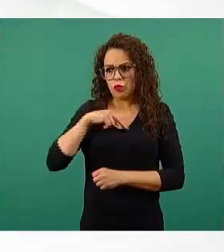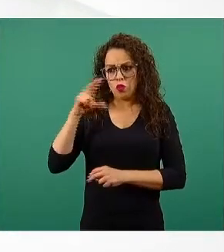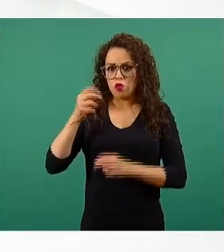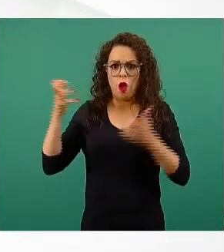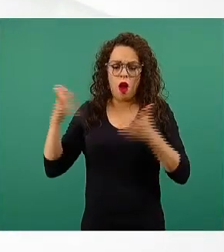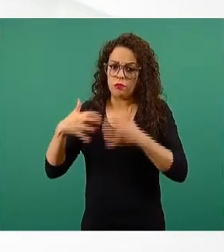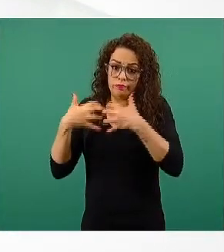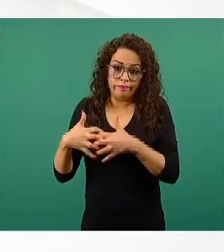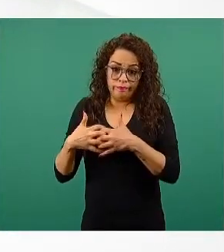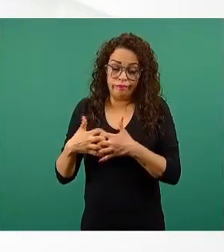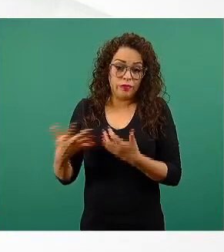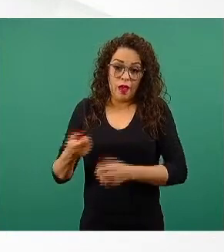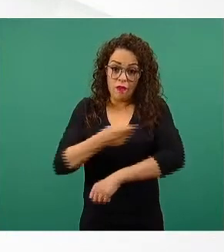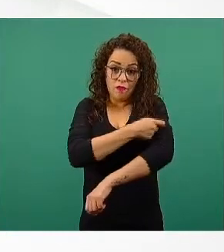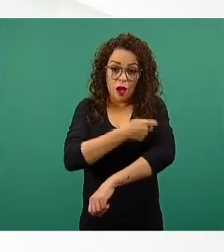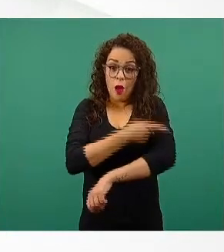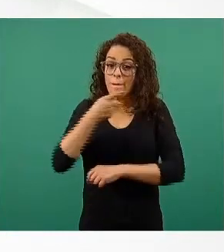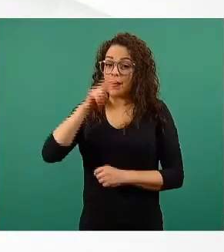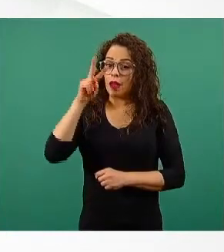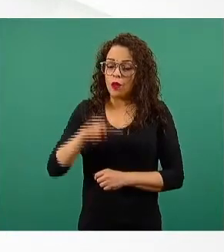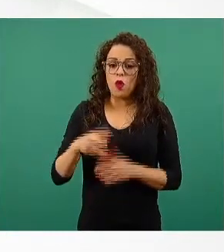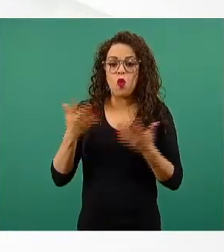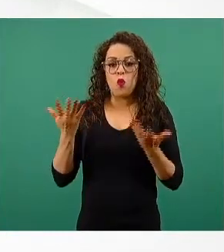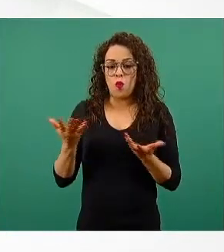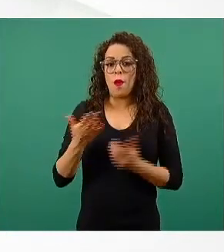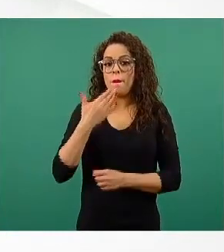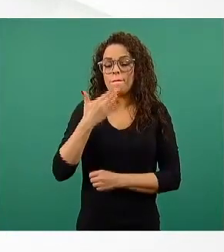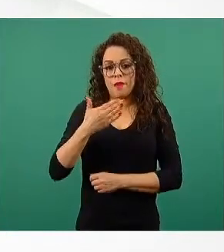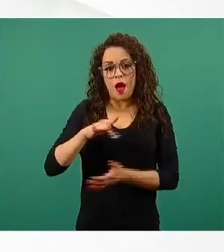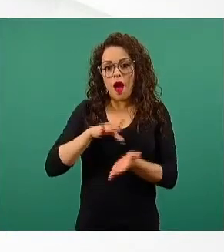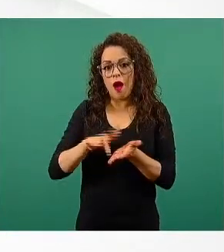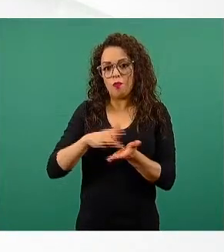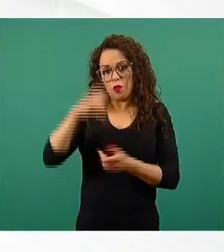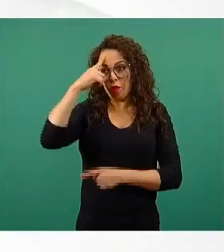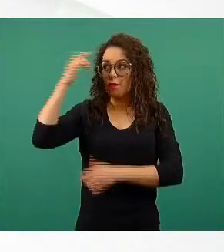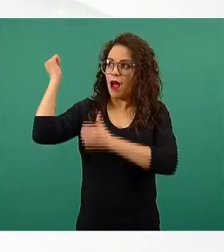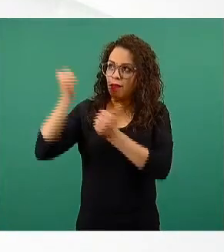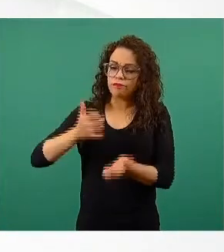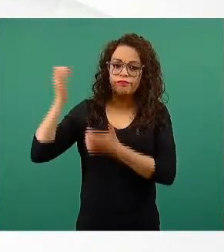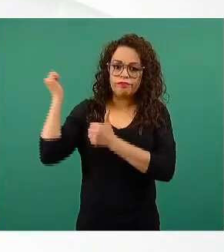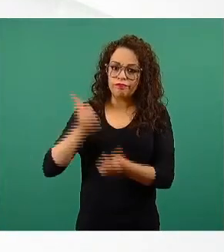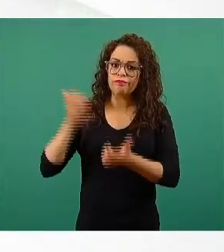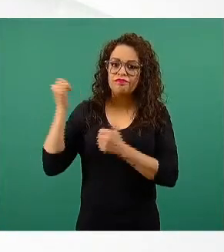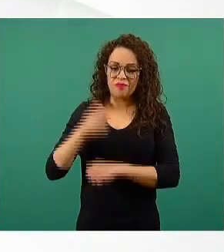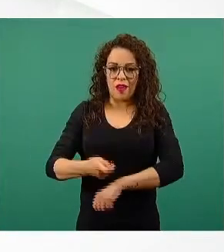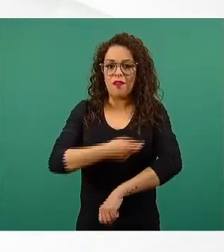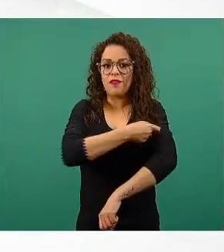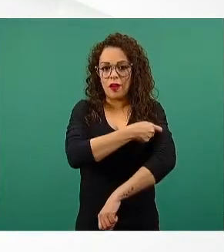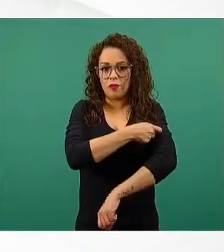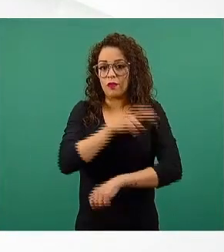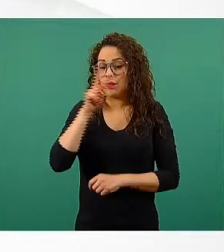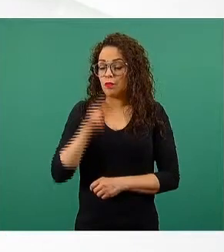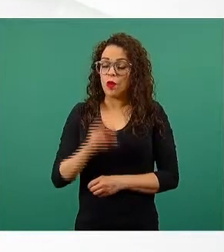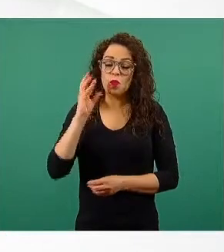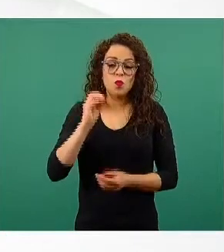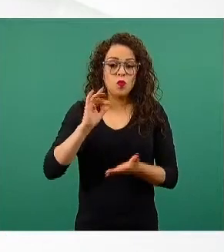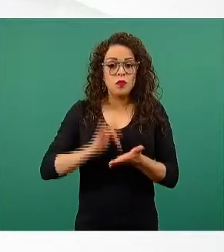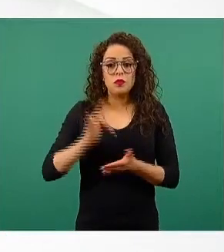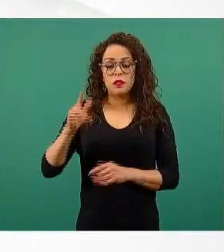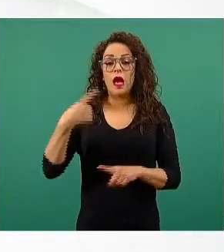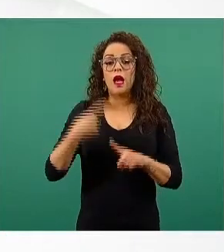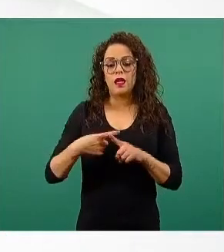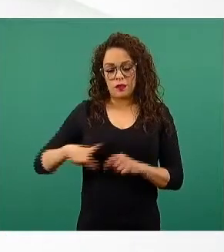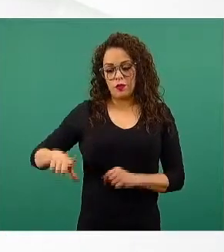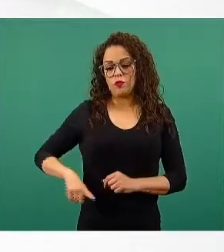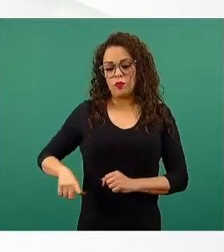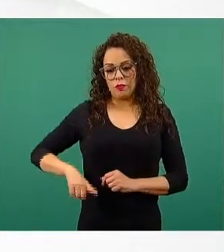un gran esfuerzo para acceder a estas vacunas, para que tengamos vacunas, y aquí agradecemos desde luego al gobierno